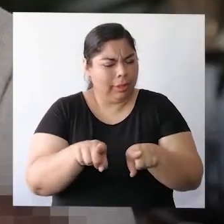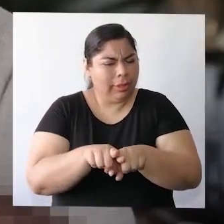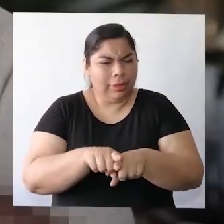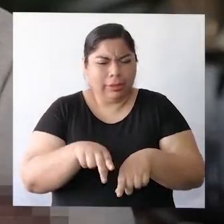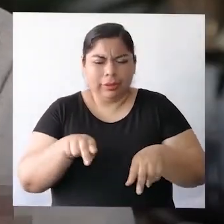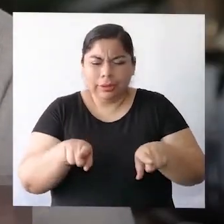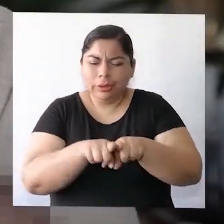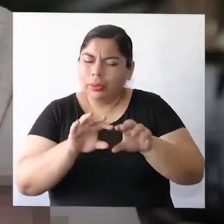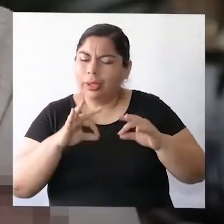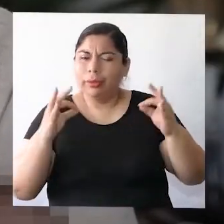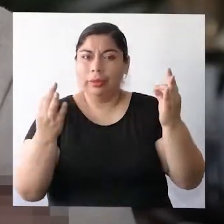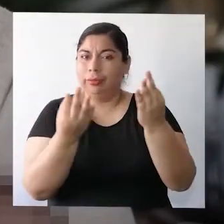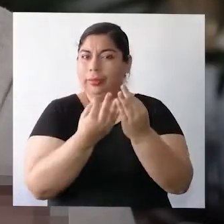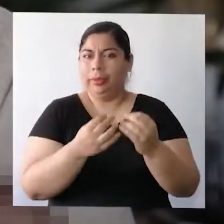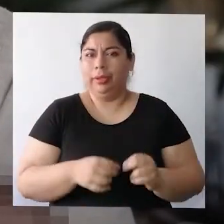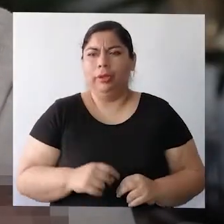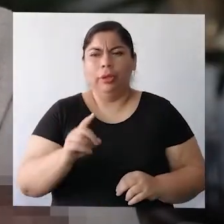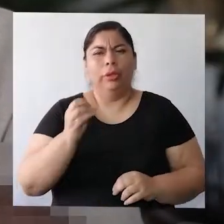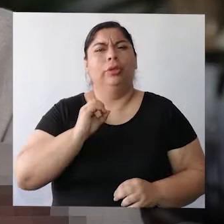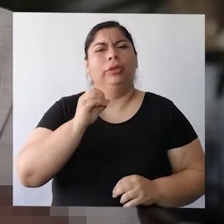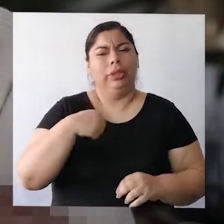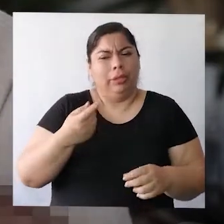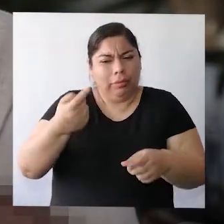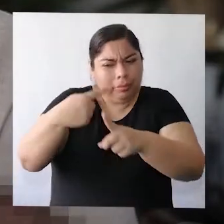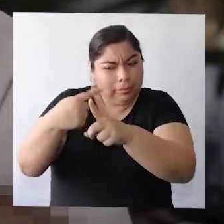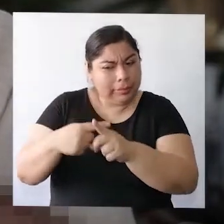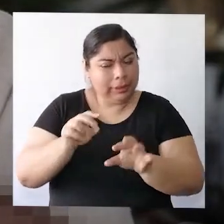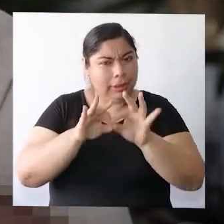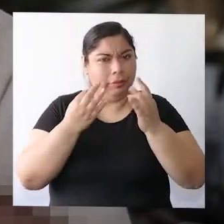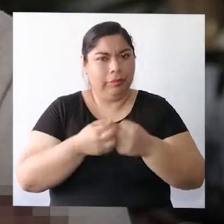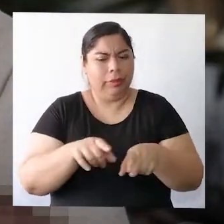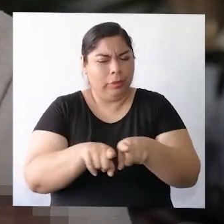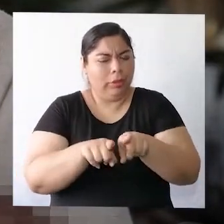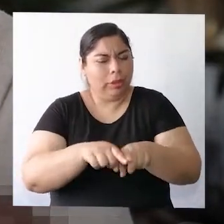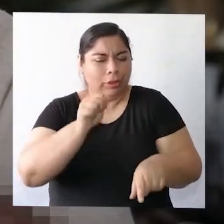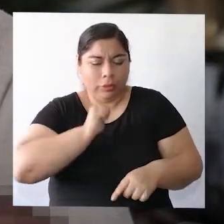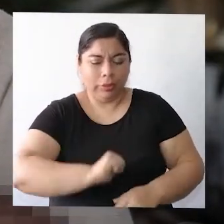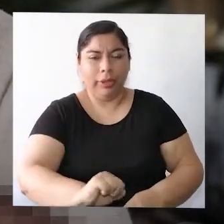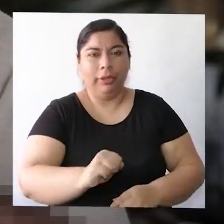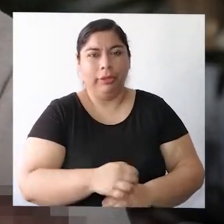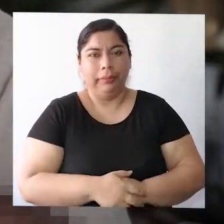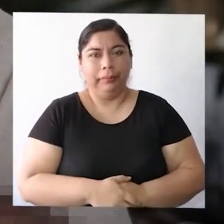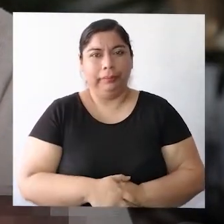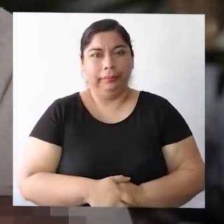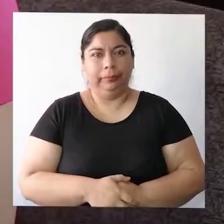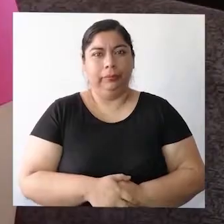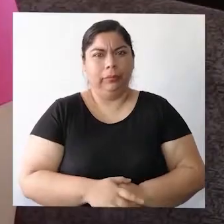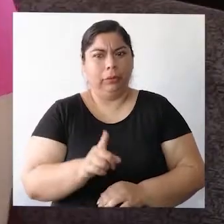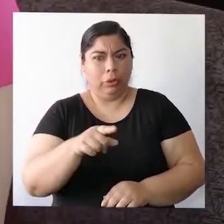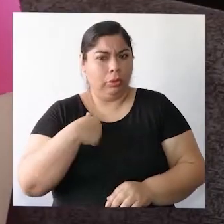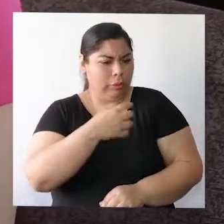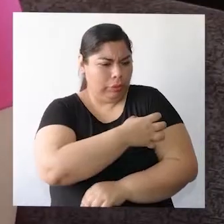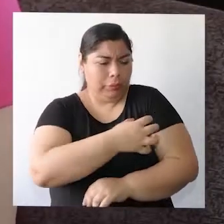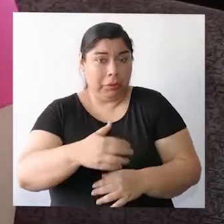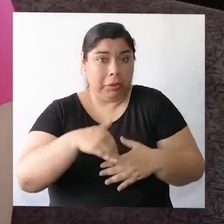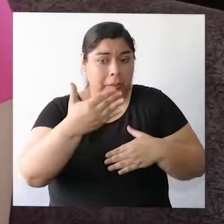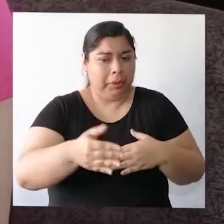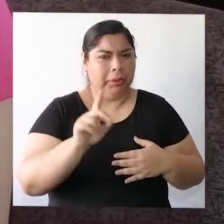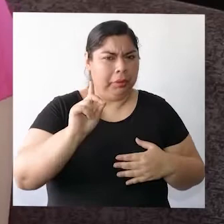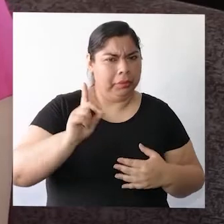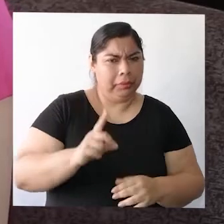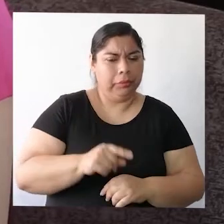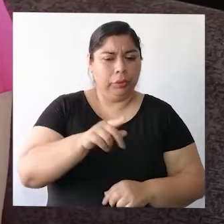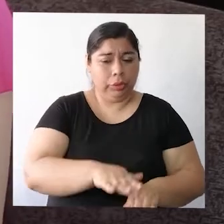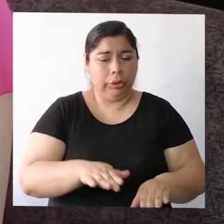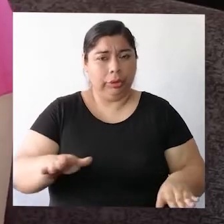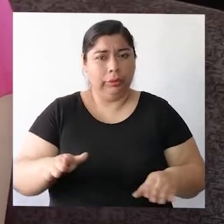tratarlos como una familia, o sea, como un miembro más de la familia, que es un hijo, ¿no? No es un esfuerzo extra